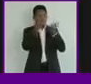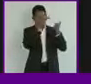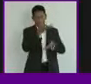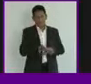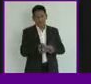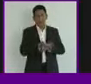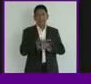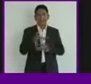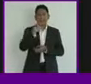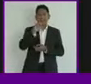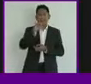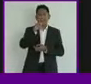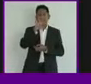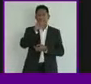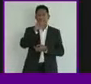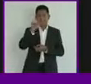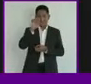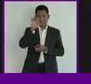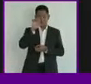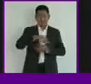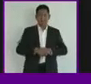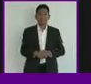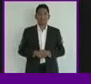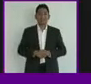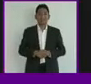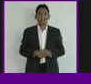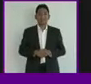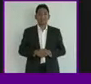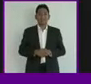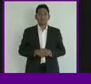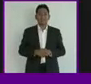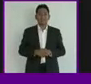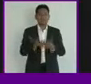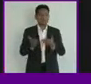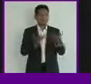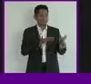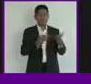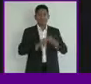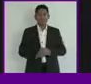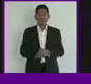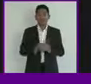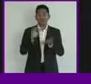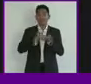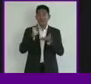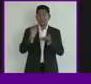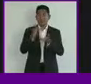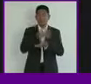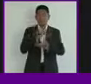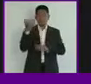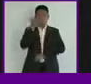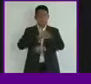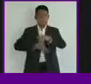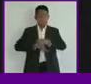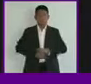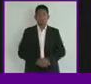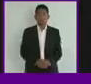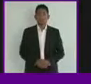de la Universidad La Salle. Adelante, por favor. ¿Qué tal? Gracias por el espacio. Buenas tardes.